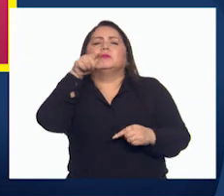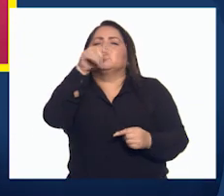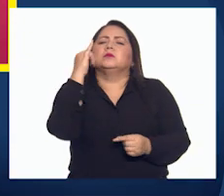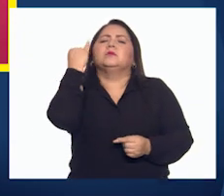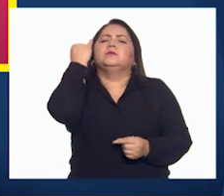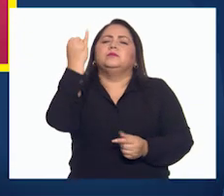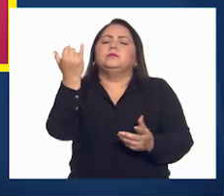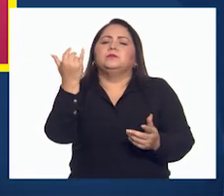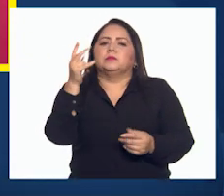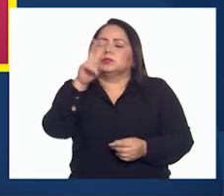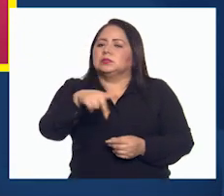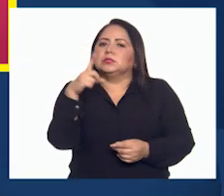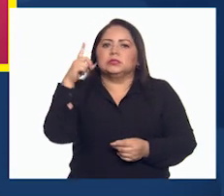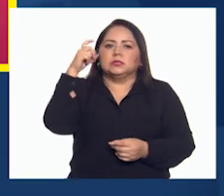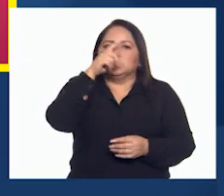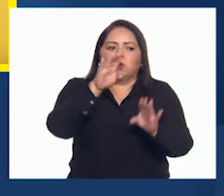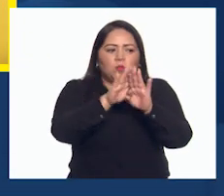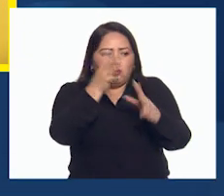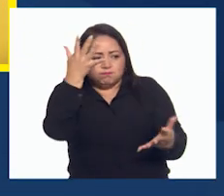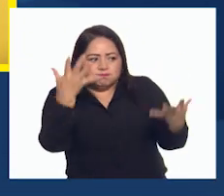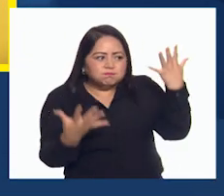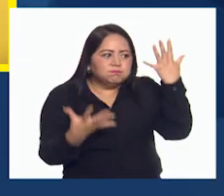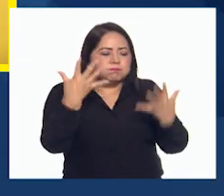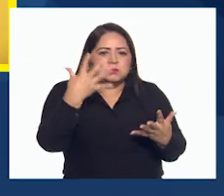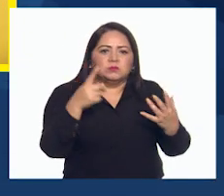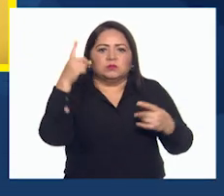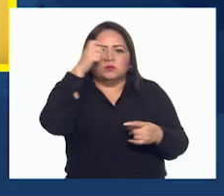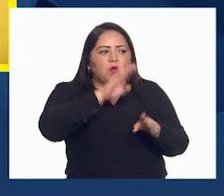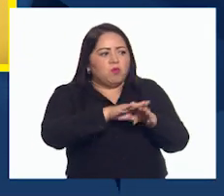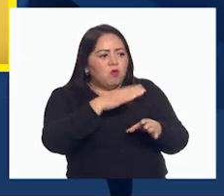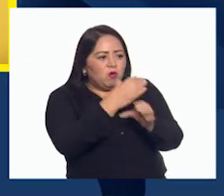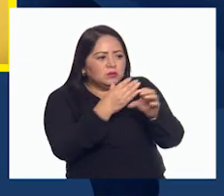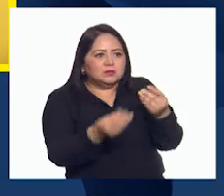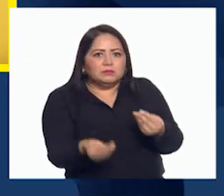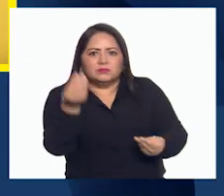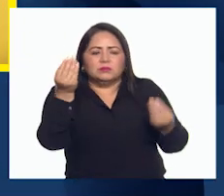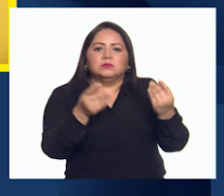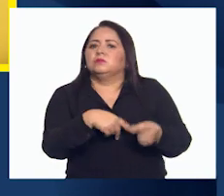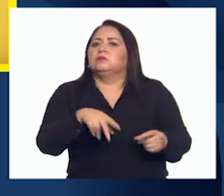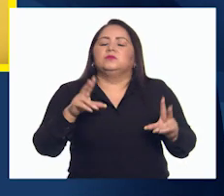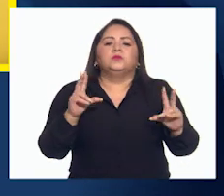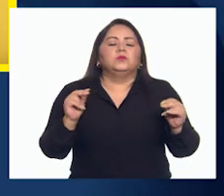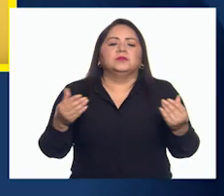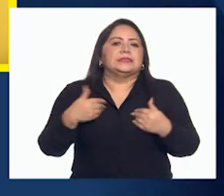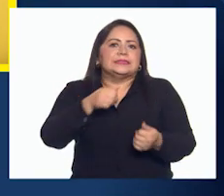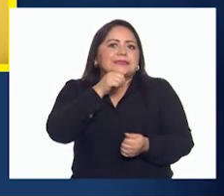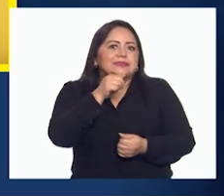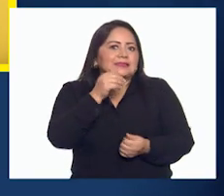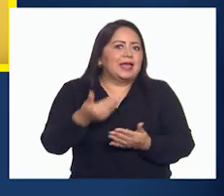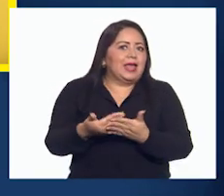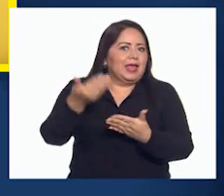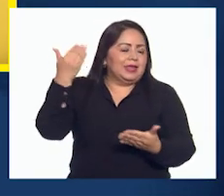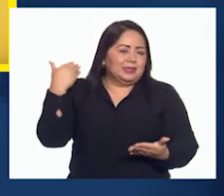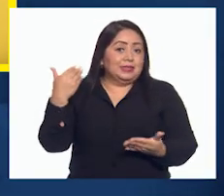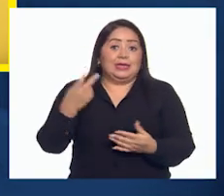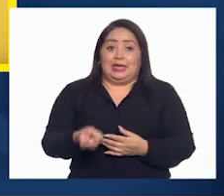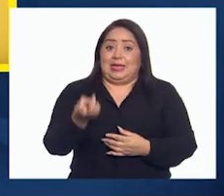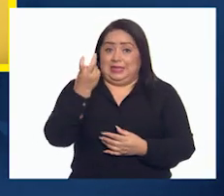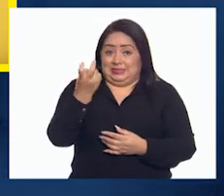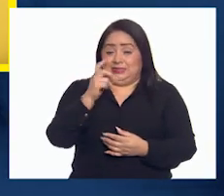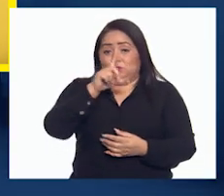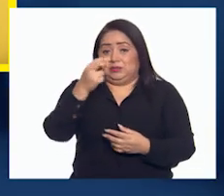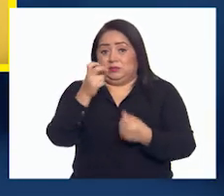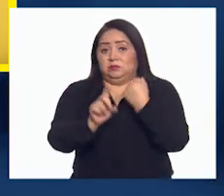Imagínate la dificultad de describir y de nombrar cosas nunca antes vistas. Este